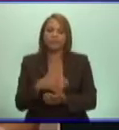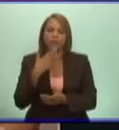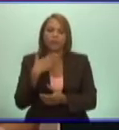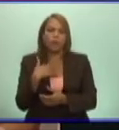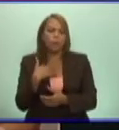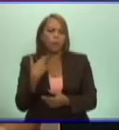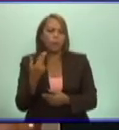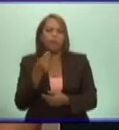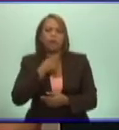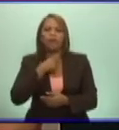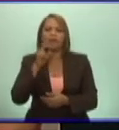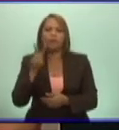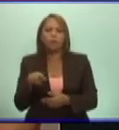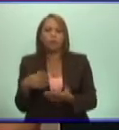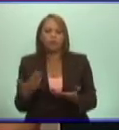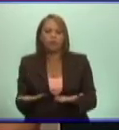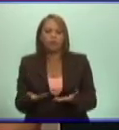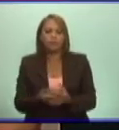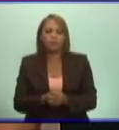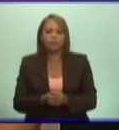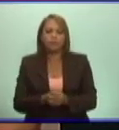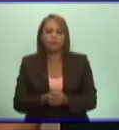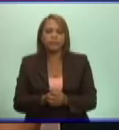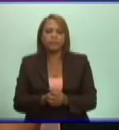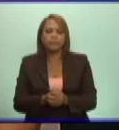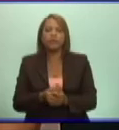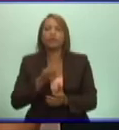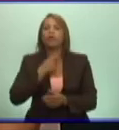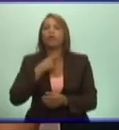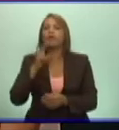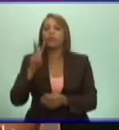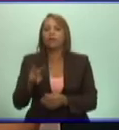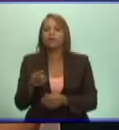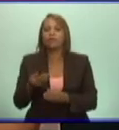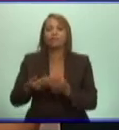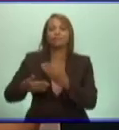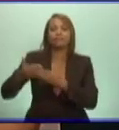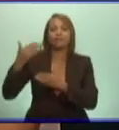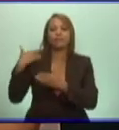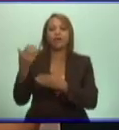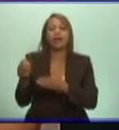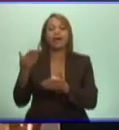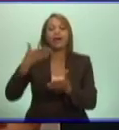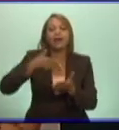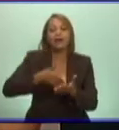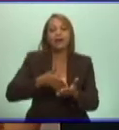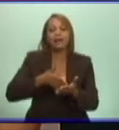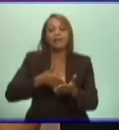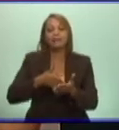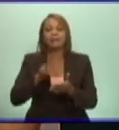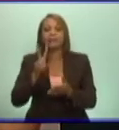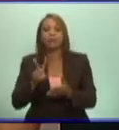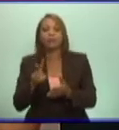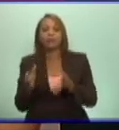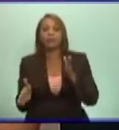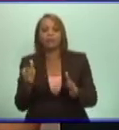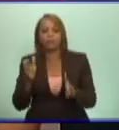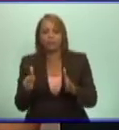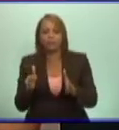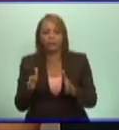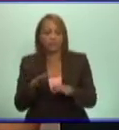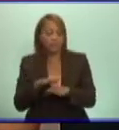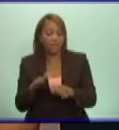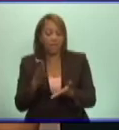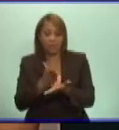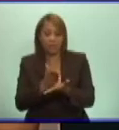evaluar esa asignatura? Con la evaluación que estaba hasta el segundo periodo. En el segundo periodo ya los niños habían sido evaluados